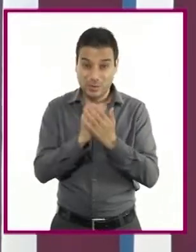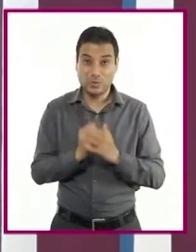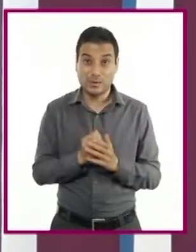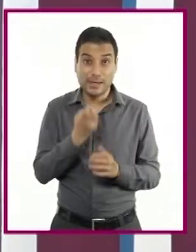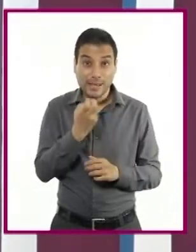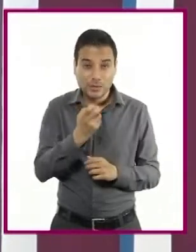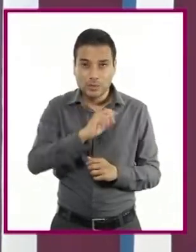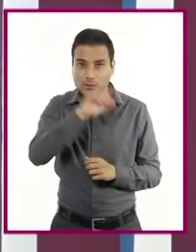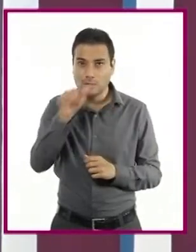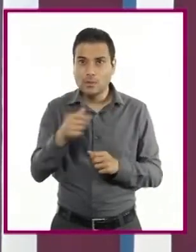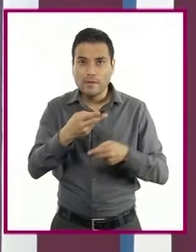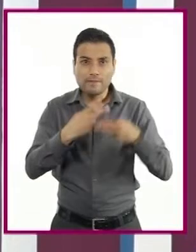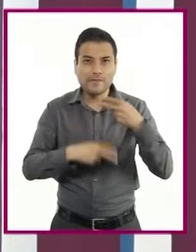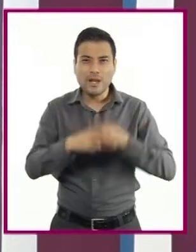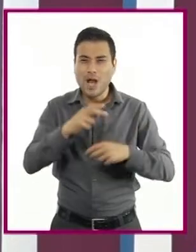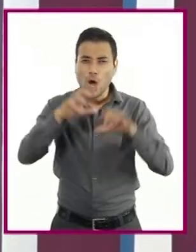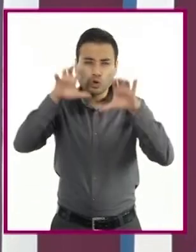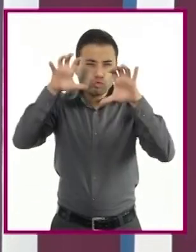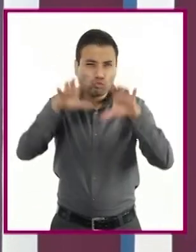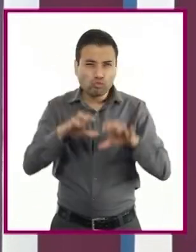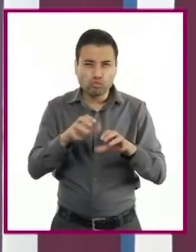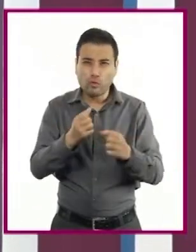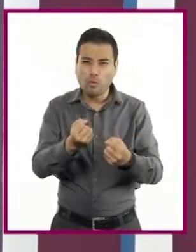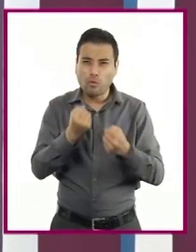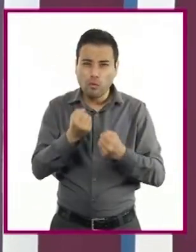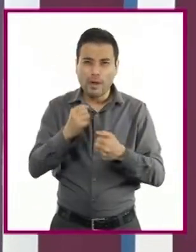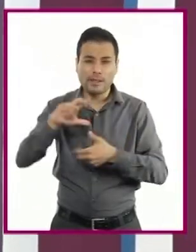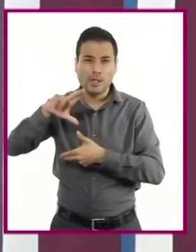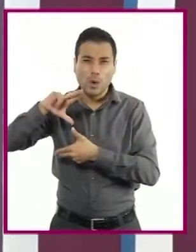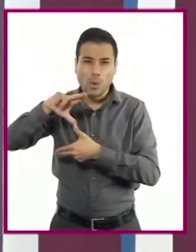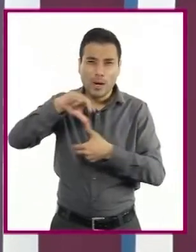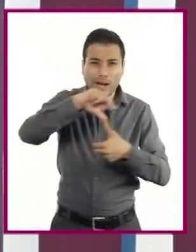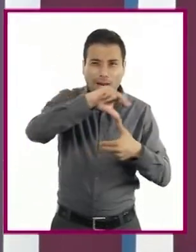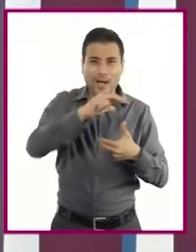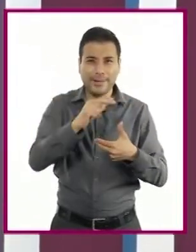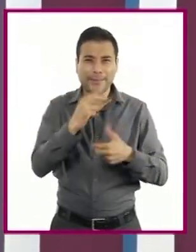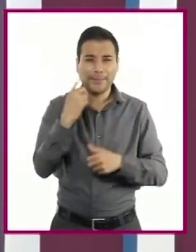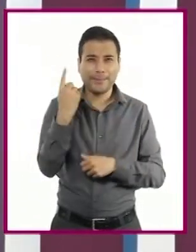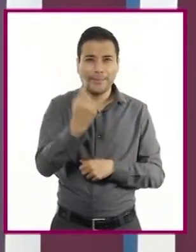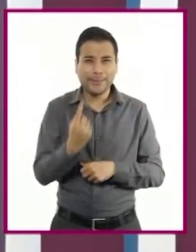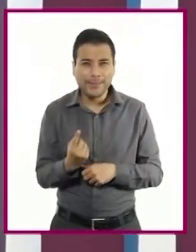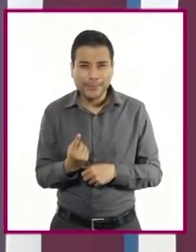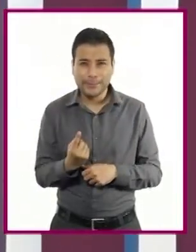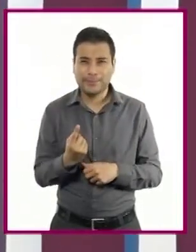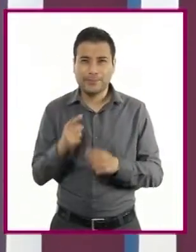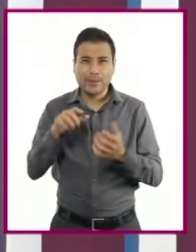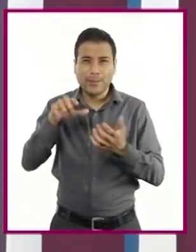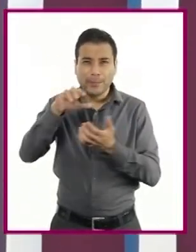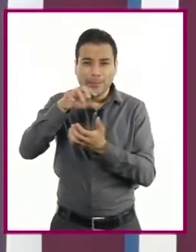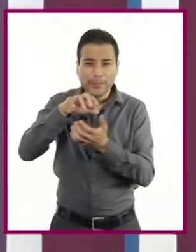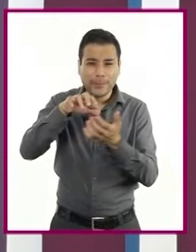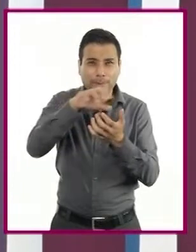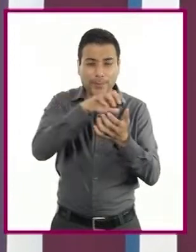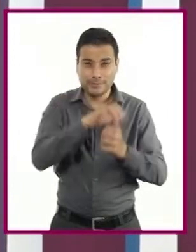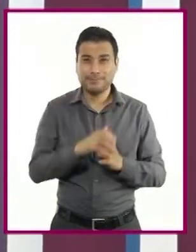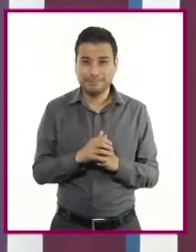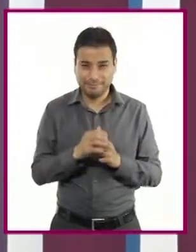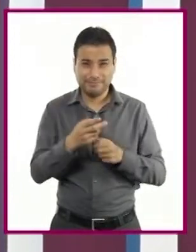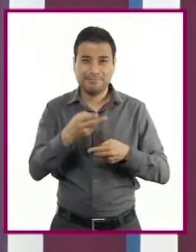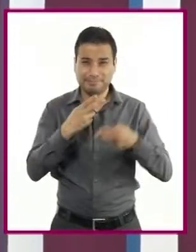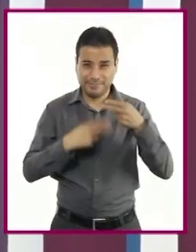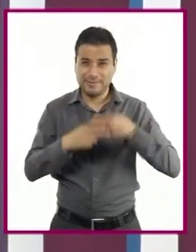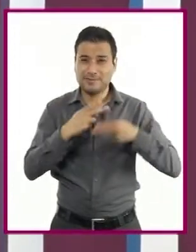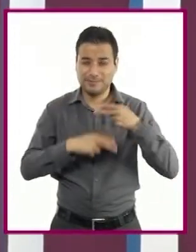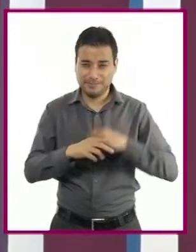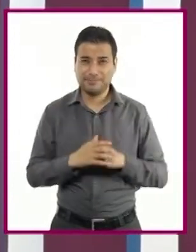las lluvias más intensas y huracanes o ciclones, anticiclones, Los primeros en el hemisferio norte y los segundos en